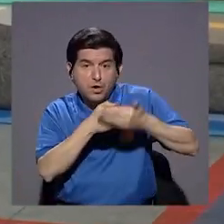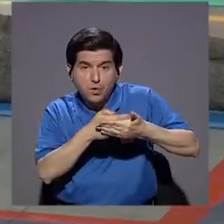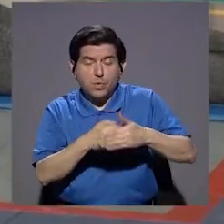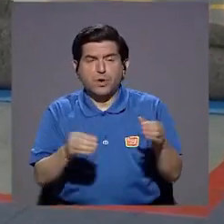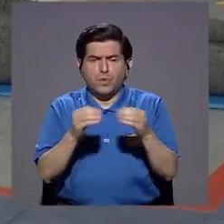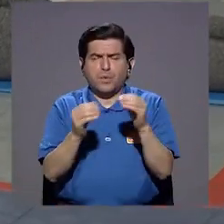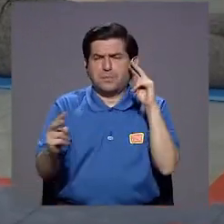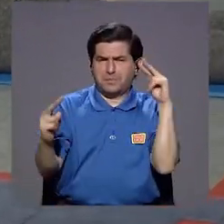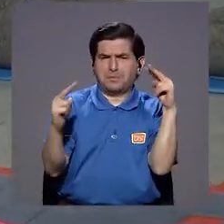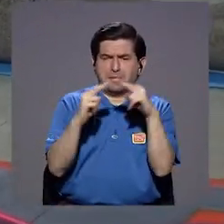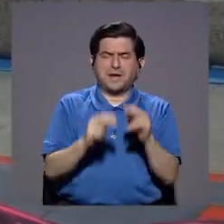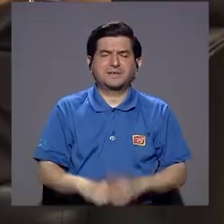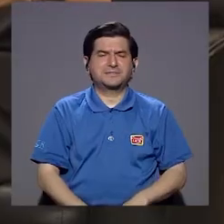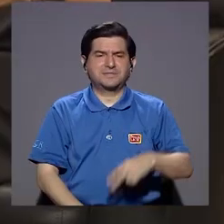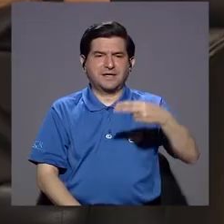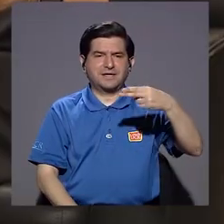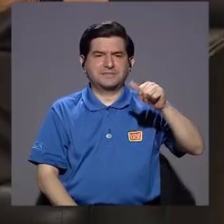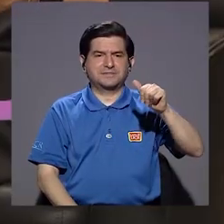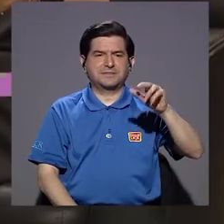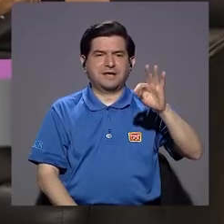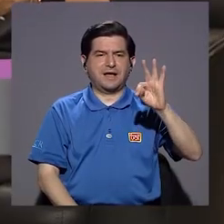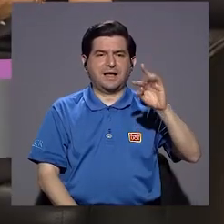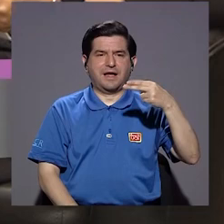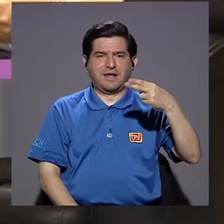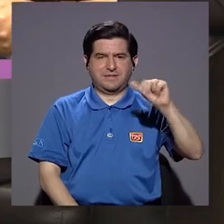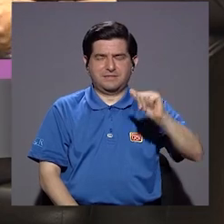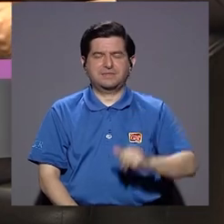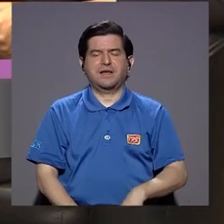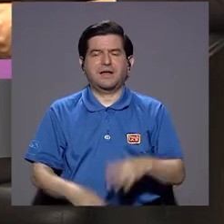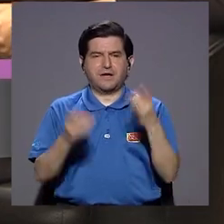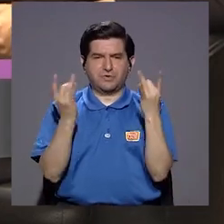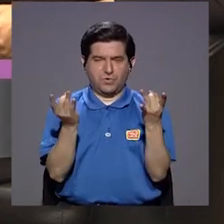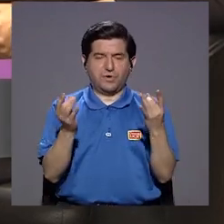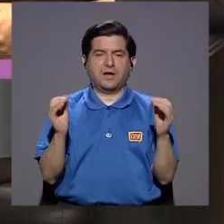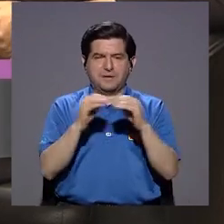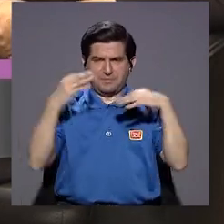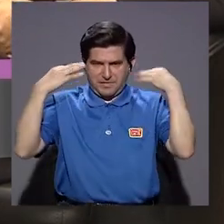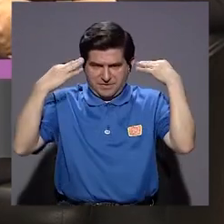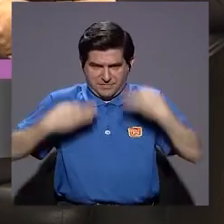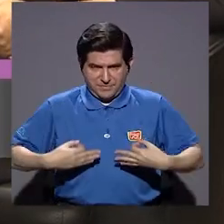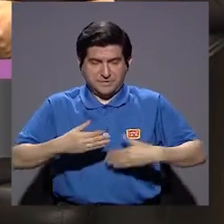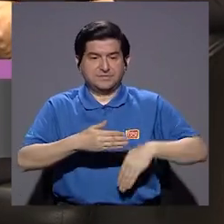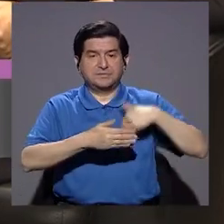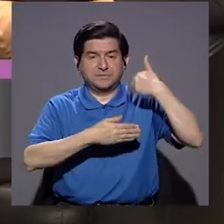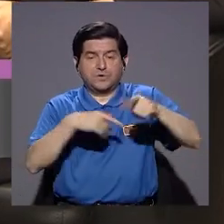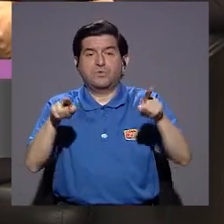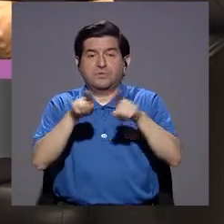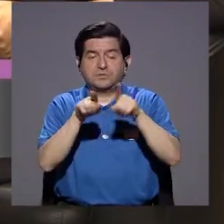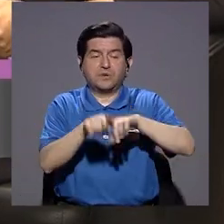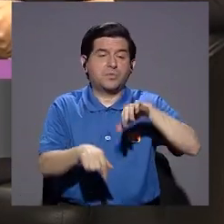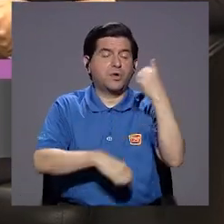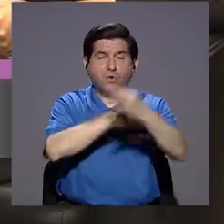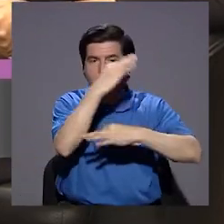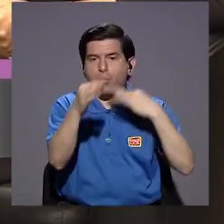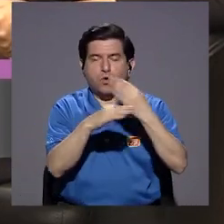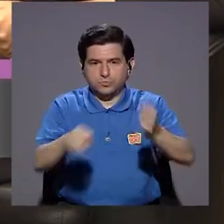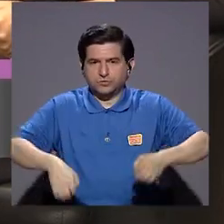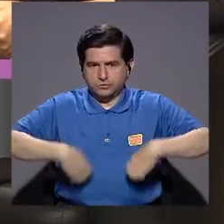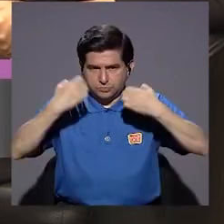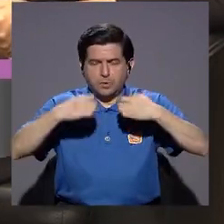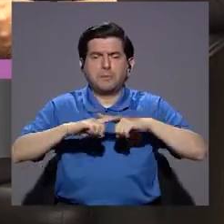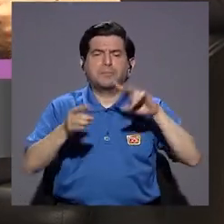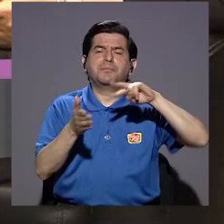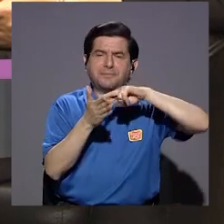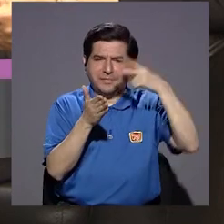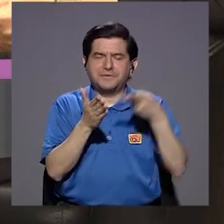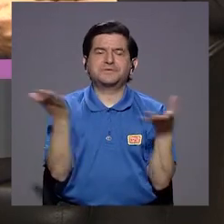está pues, lo que más conocemos, que es el hatha yoga, que es el yoga físico, y a partir de ahí también pues, hay otras ramas.